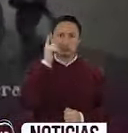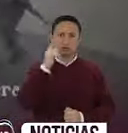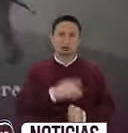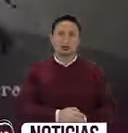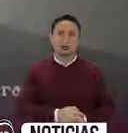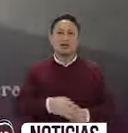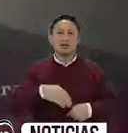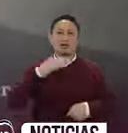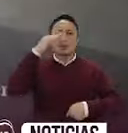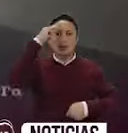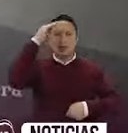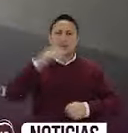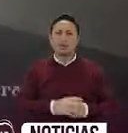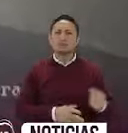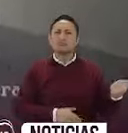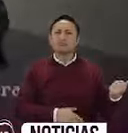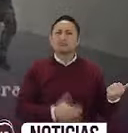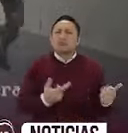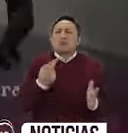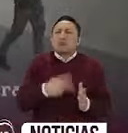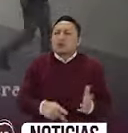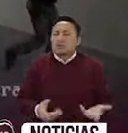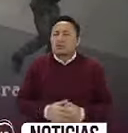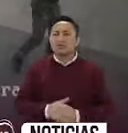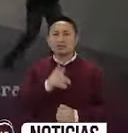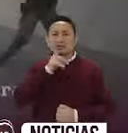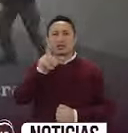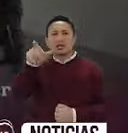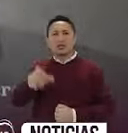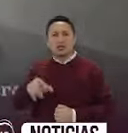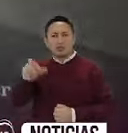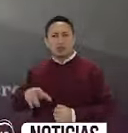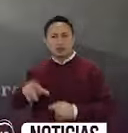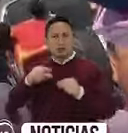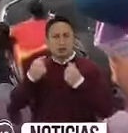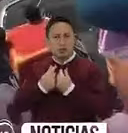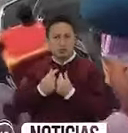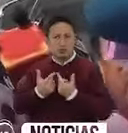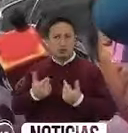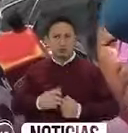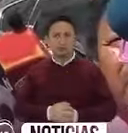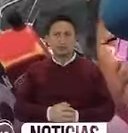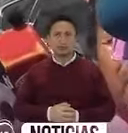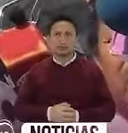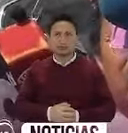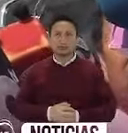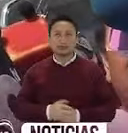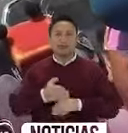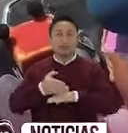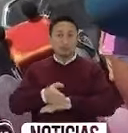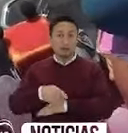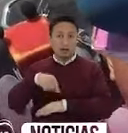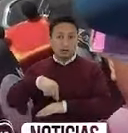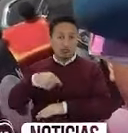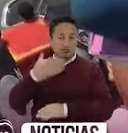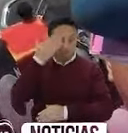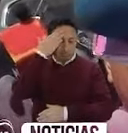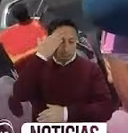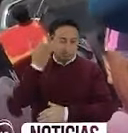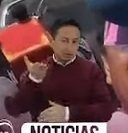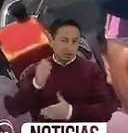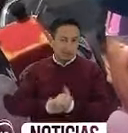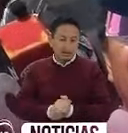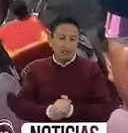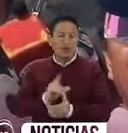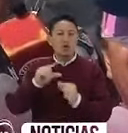policía busca determinar el móvil y a qué organización criminal pertenecen los sicarios. Yo creo que en las posteriores horas se podría determinar justamente